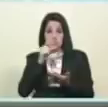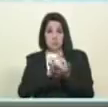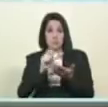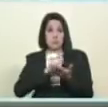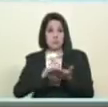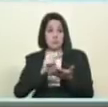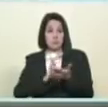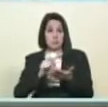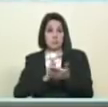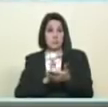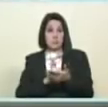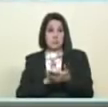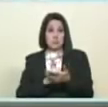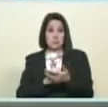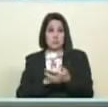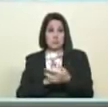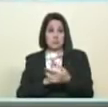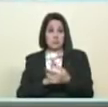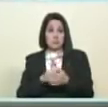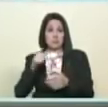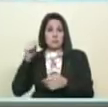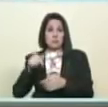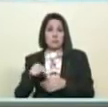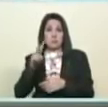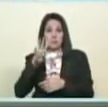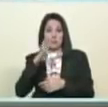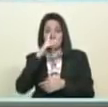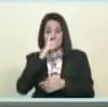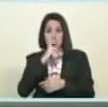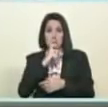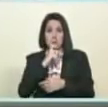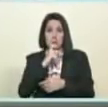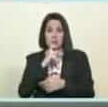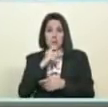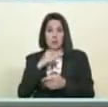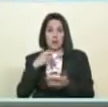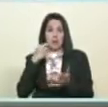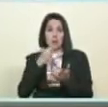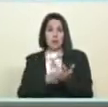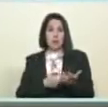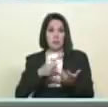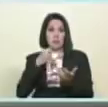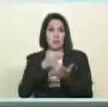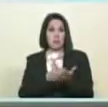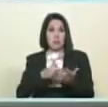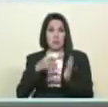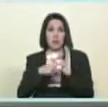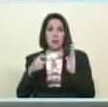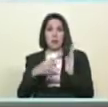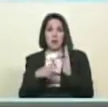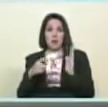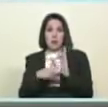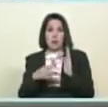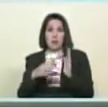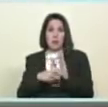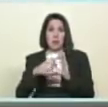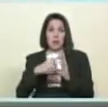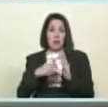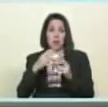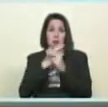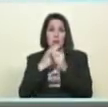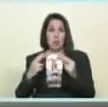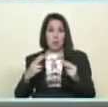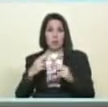nota. En estos 4 años hemos pagado en capital de deuda externa,